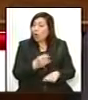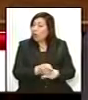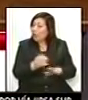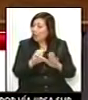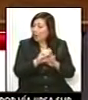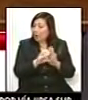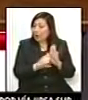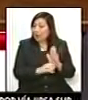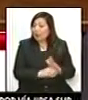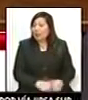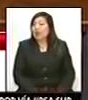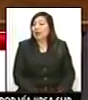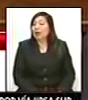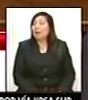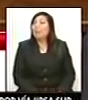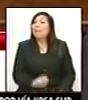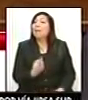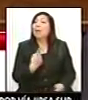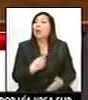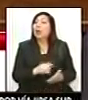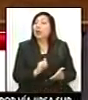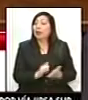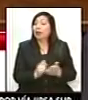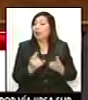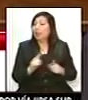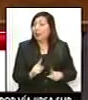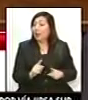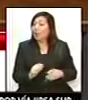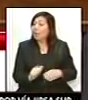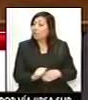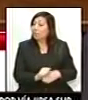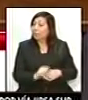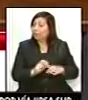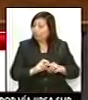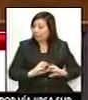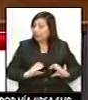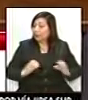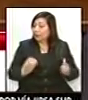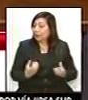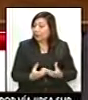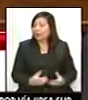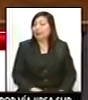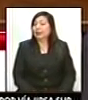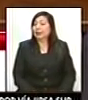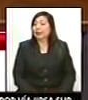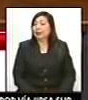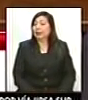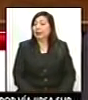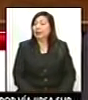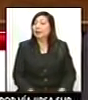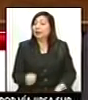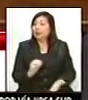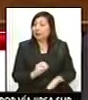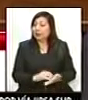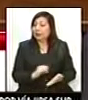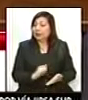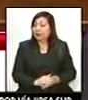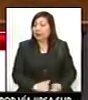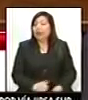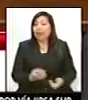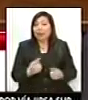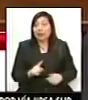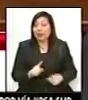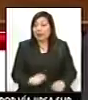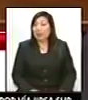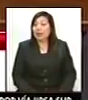constitucional. Porque, de acuerdo a la práctica parlamentaria establecida y reiterada, de